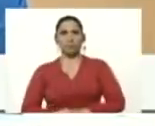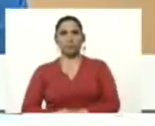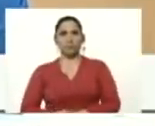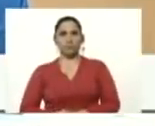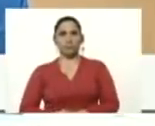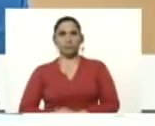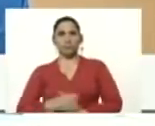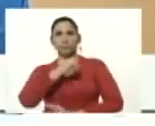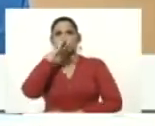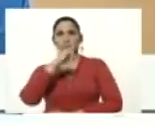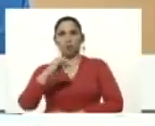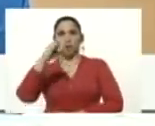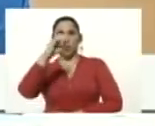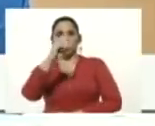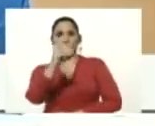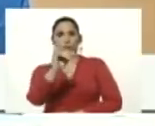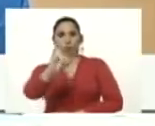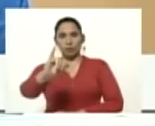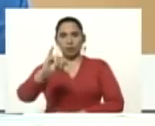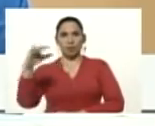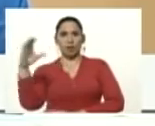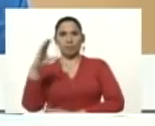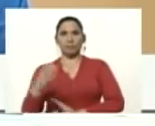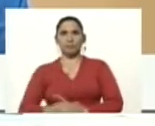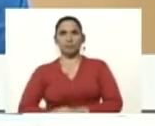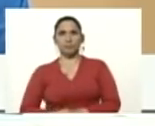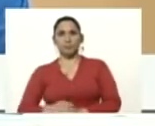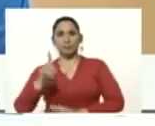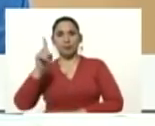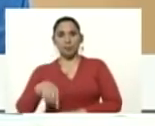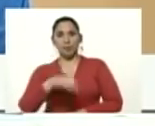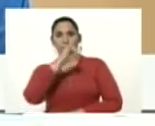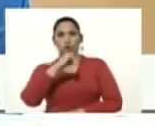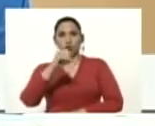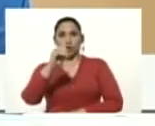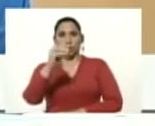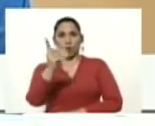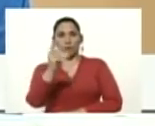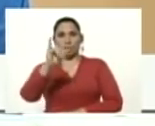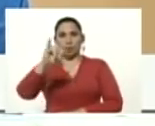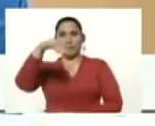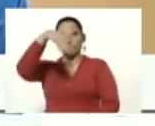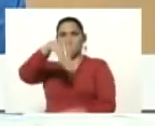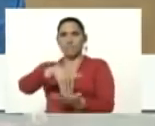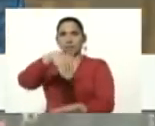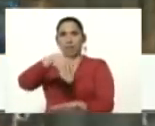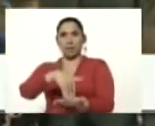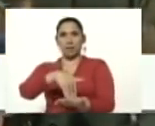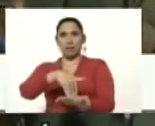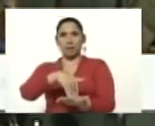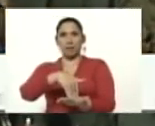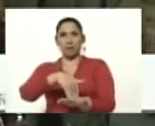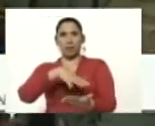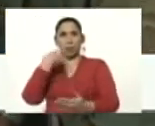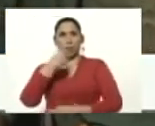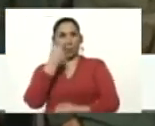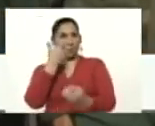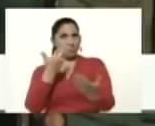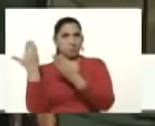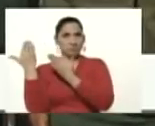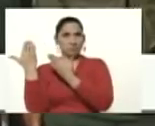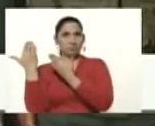de defensa integral Caracas y de la zona de defensa integral Miranda, esta juventud